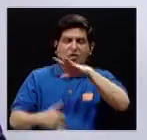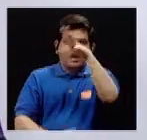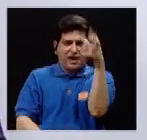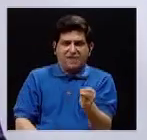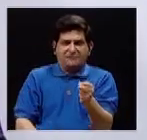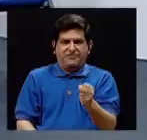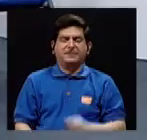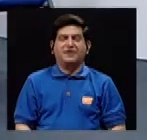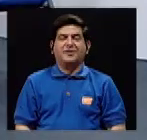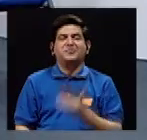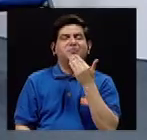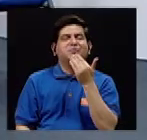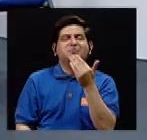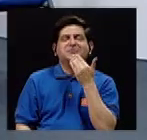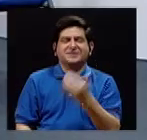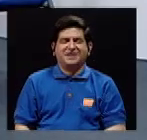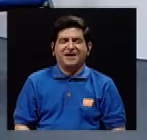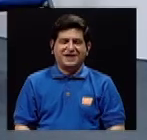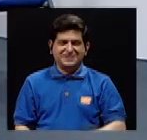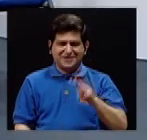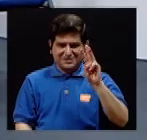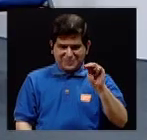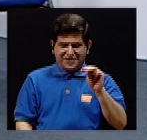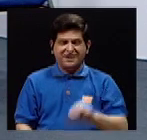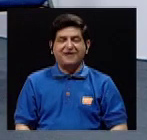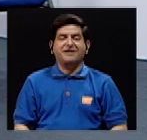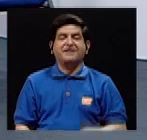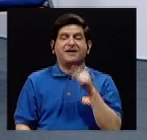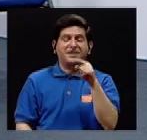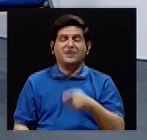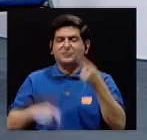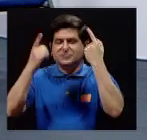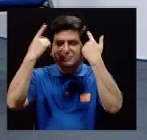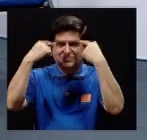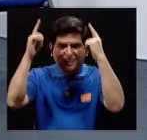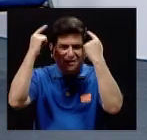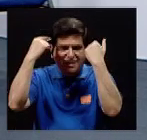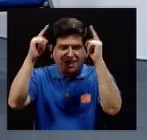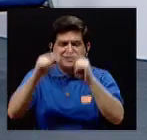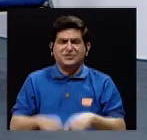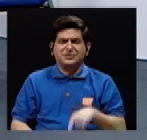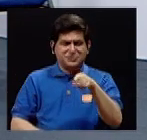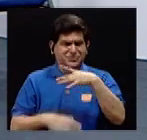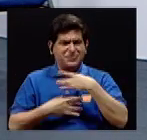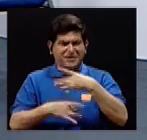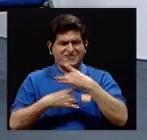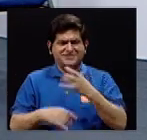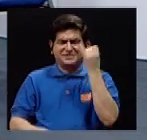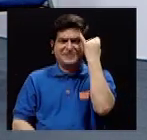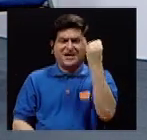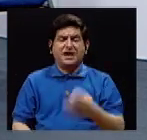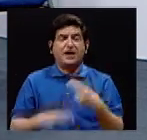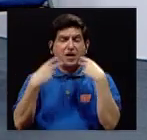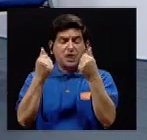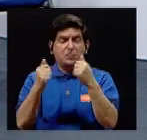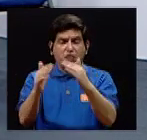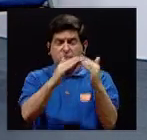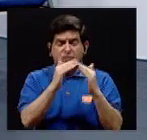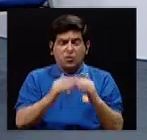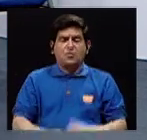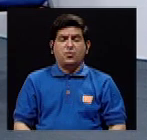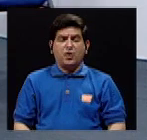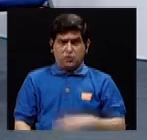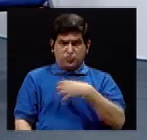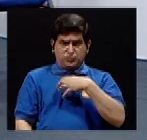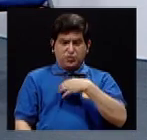África Okay muchísimas gracias María Elena y muchos éxitos con esta interesante idea y ojalá que muy pronto pueblos